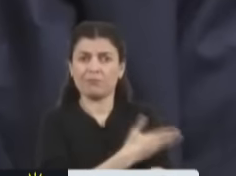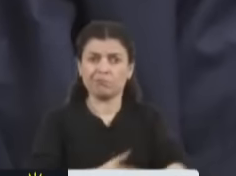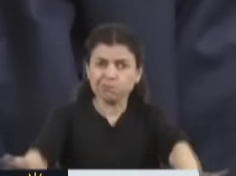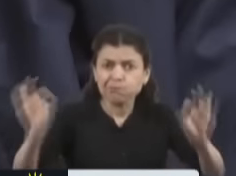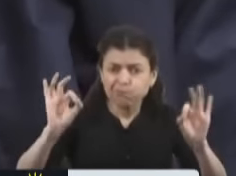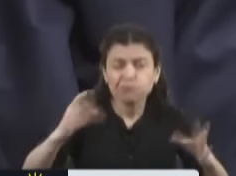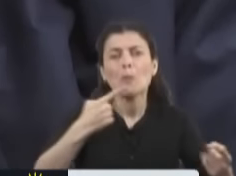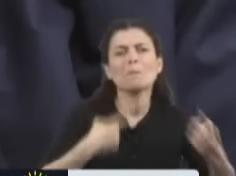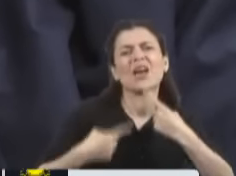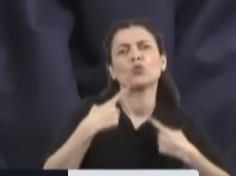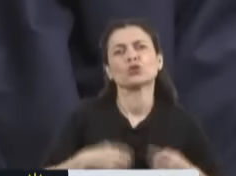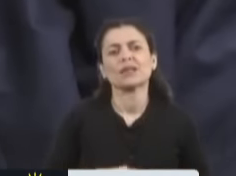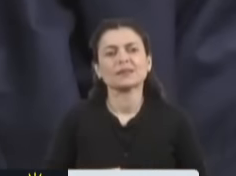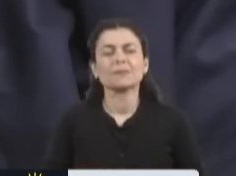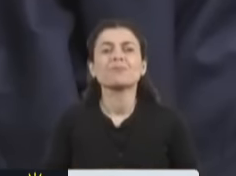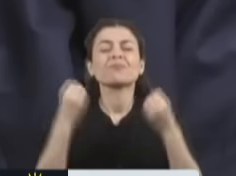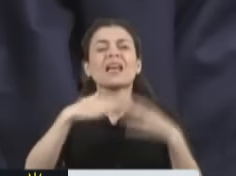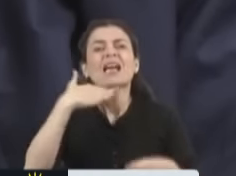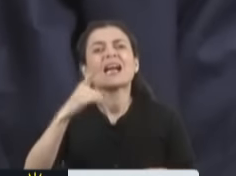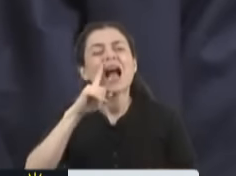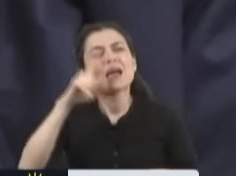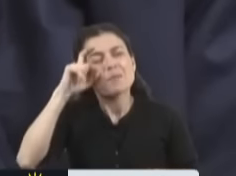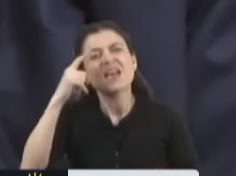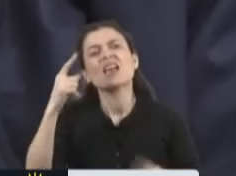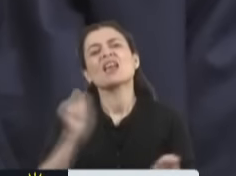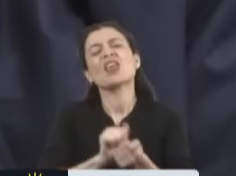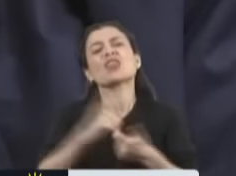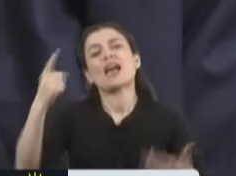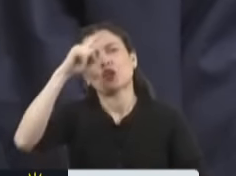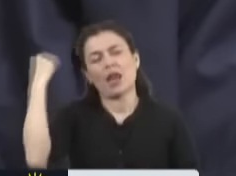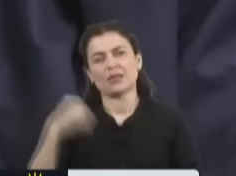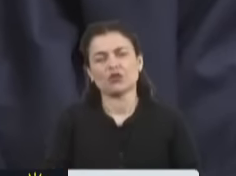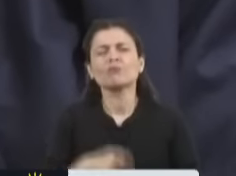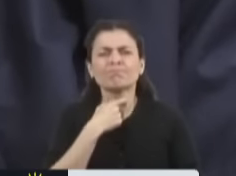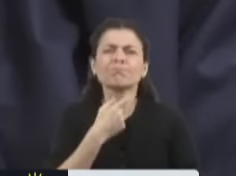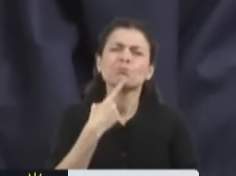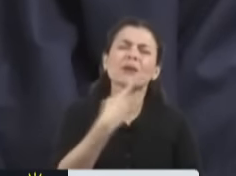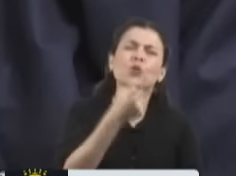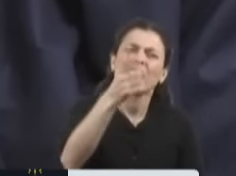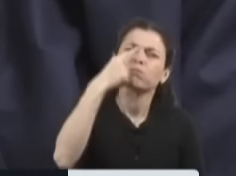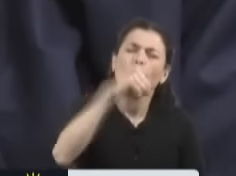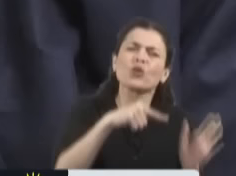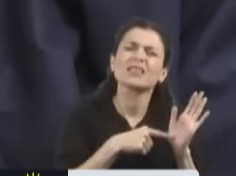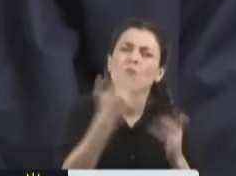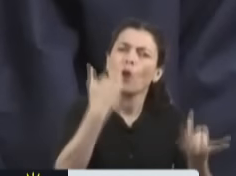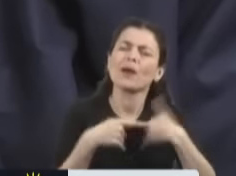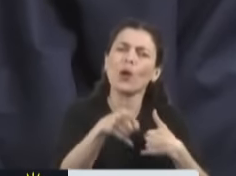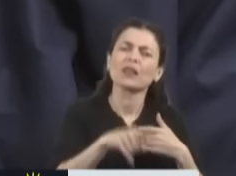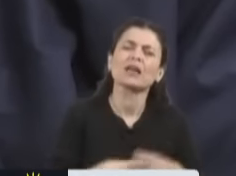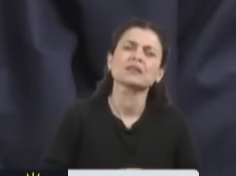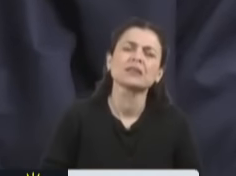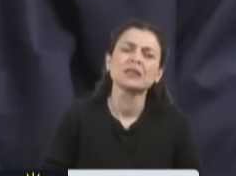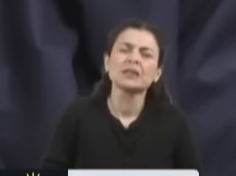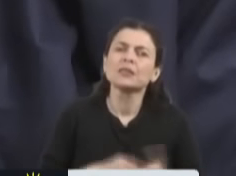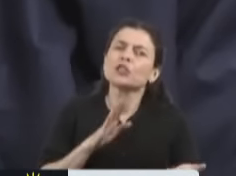Hola Manuel Qué tal Cómo estás Jaime ros de la nación bien consultarte justamente sobre este último punto eh